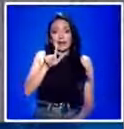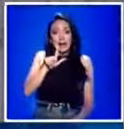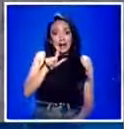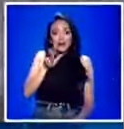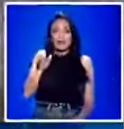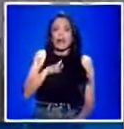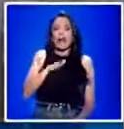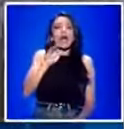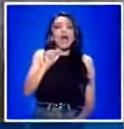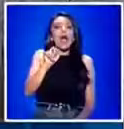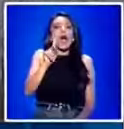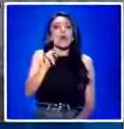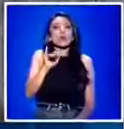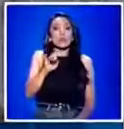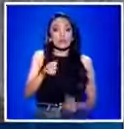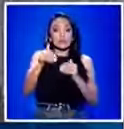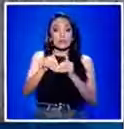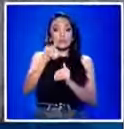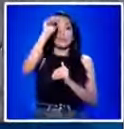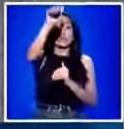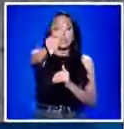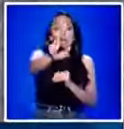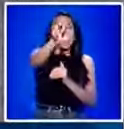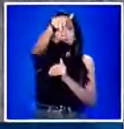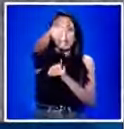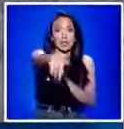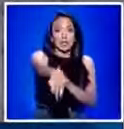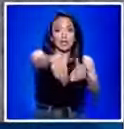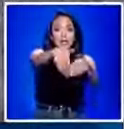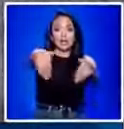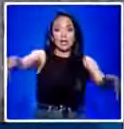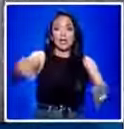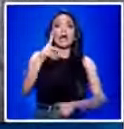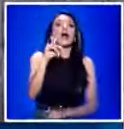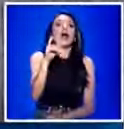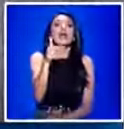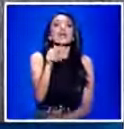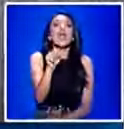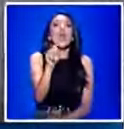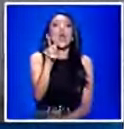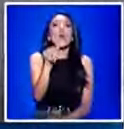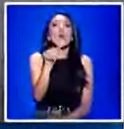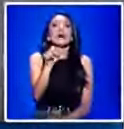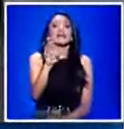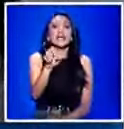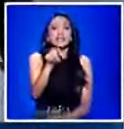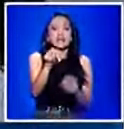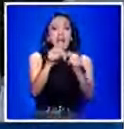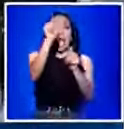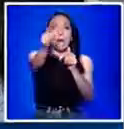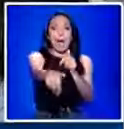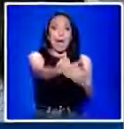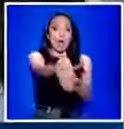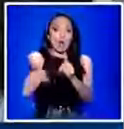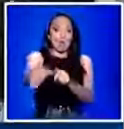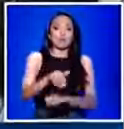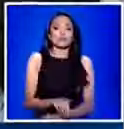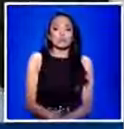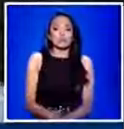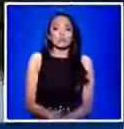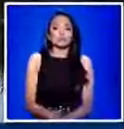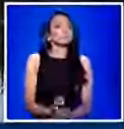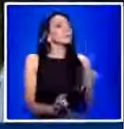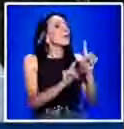en realidad la escalinata llega hasta la avenida Diego de Vázquez, ¿no? Hasta la Diego de Vázquez. Ahora, ¿qué pasa, por ejemplo, con